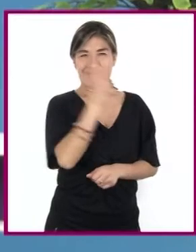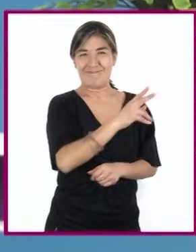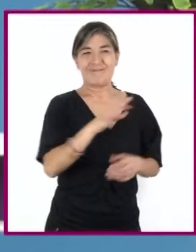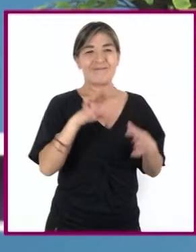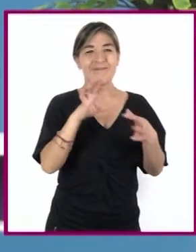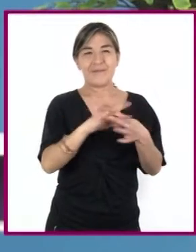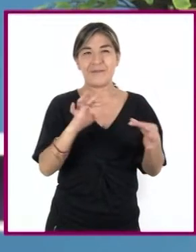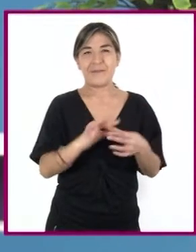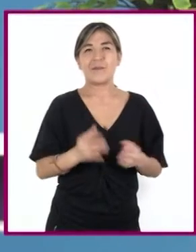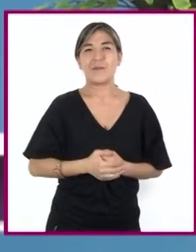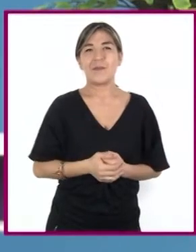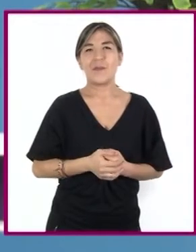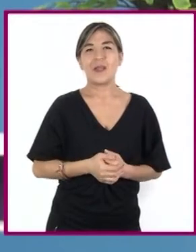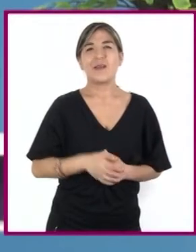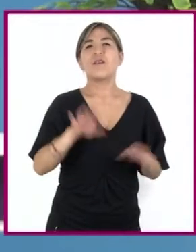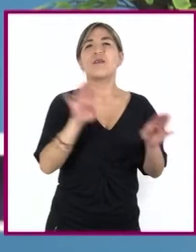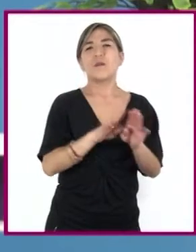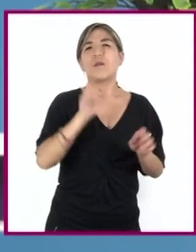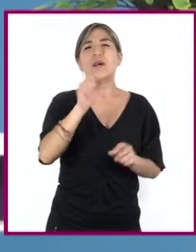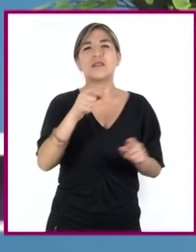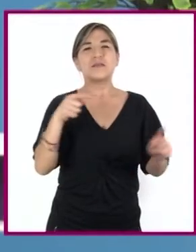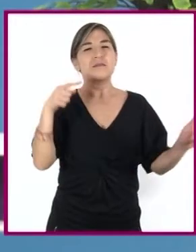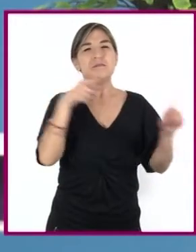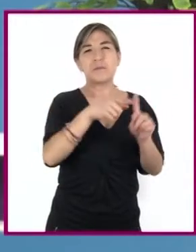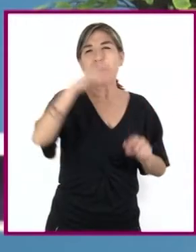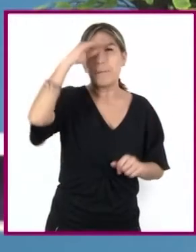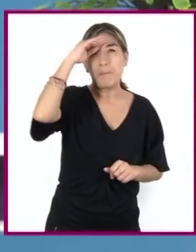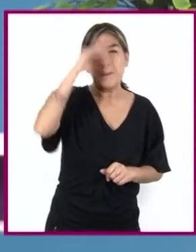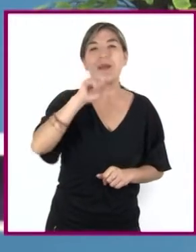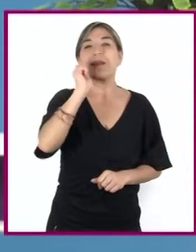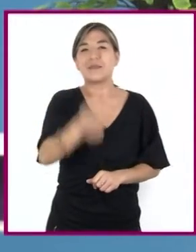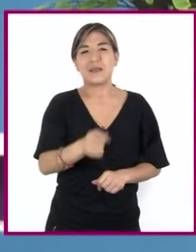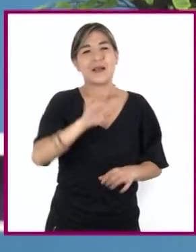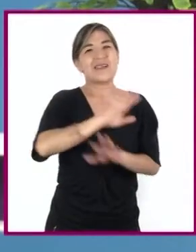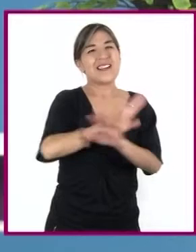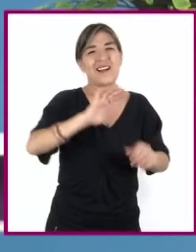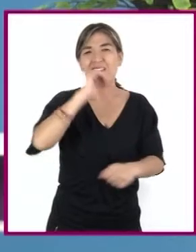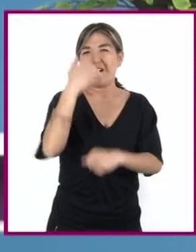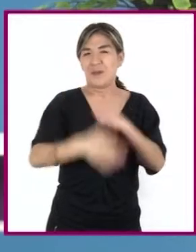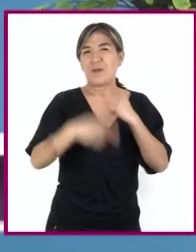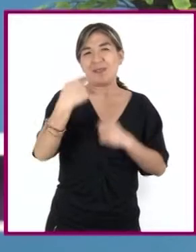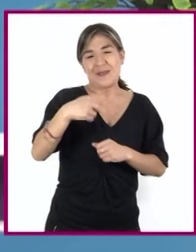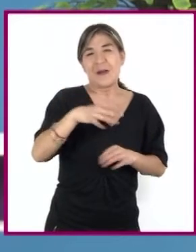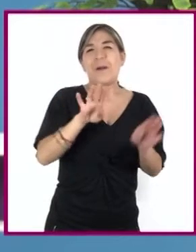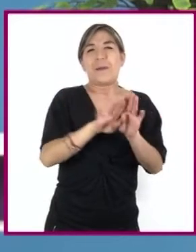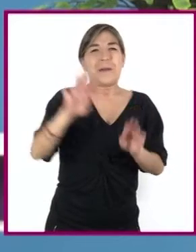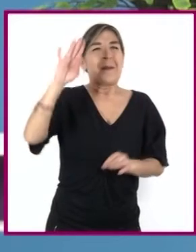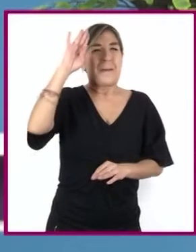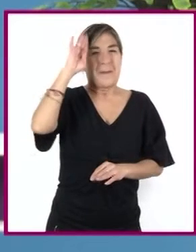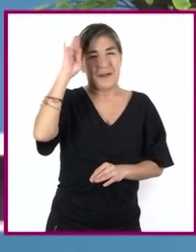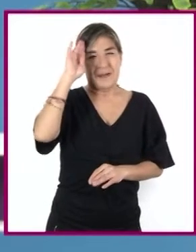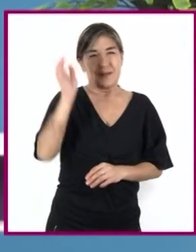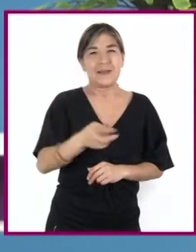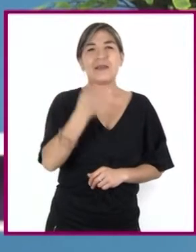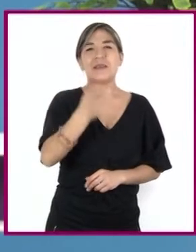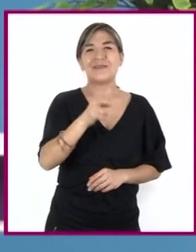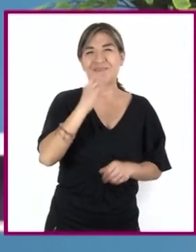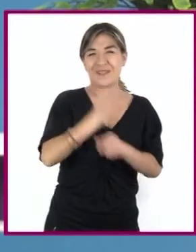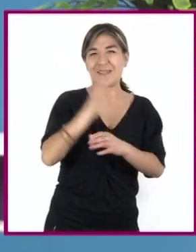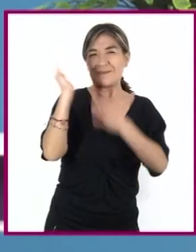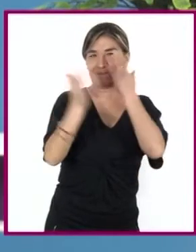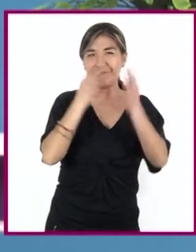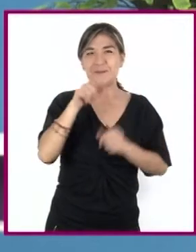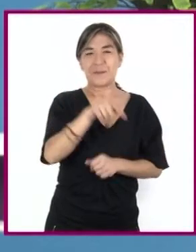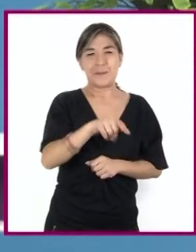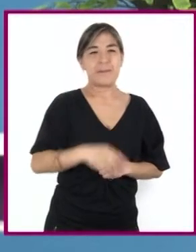cuenta, la justificación se mantenía en acabar con el barbarismo, pero como estudiaron,